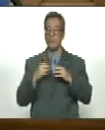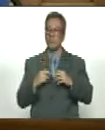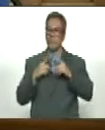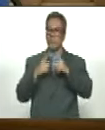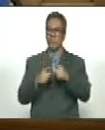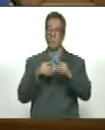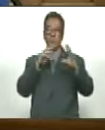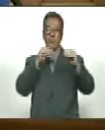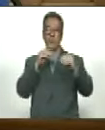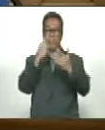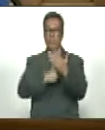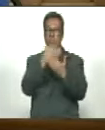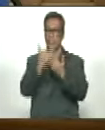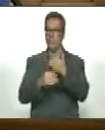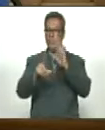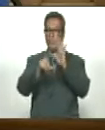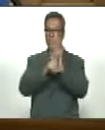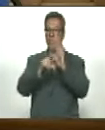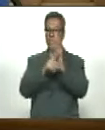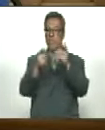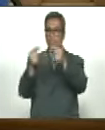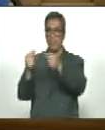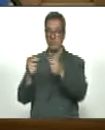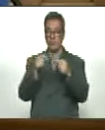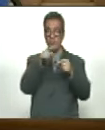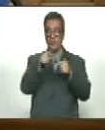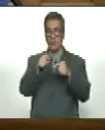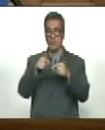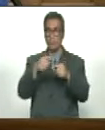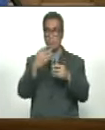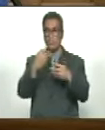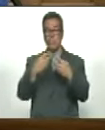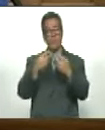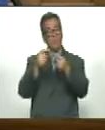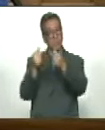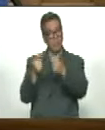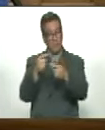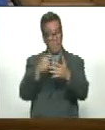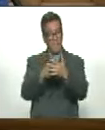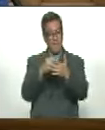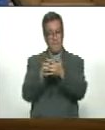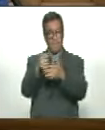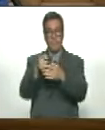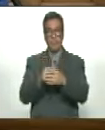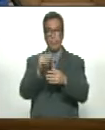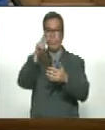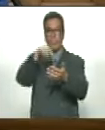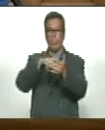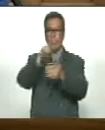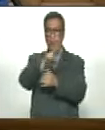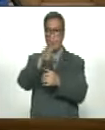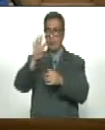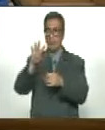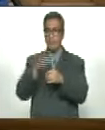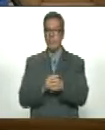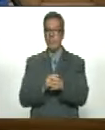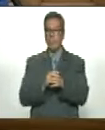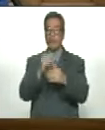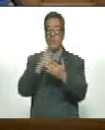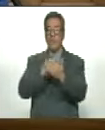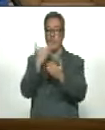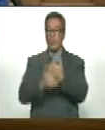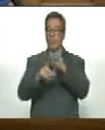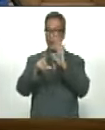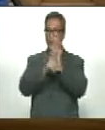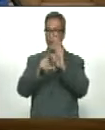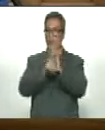de exponer el proyecto de ley de presupuesto para el ejercicio económico financiero 2024 y el proyecto